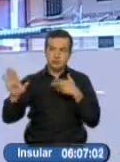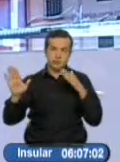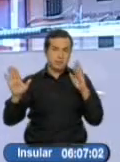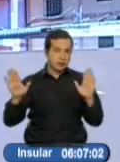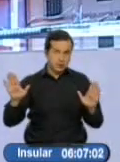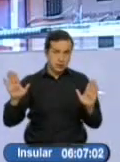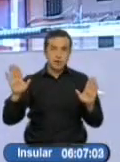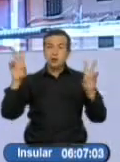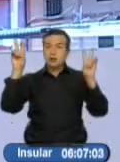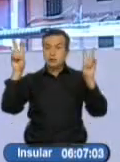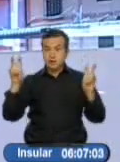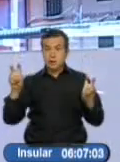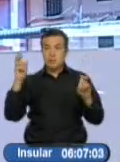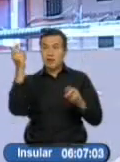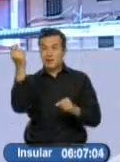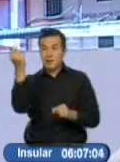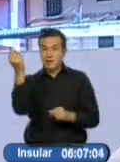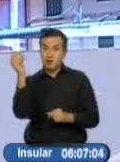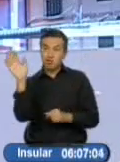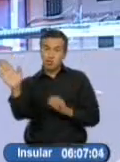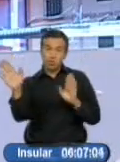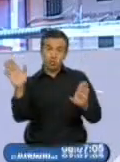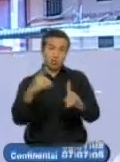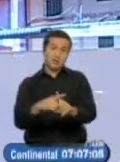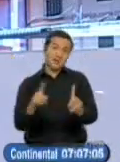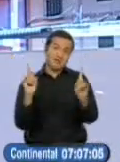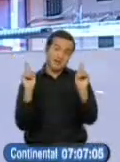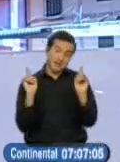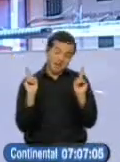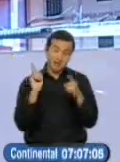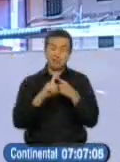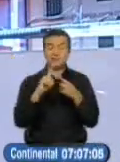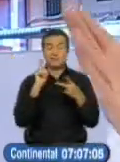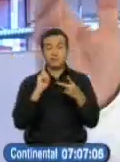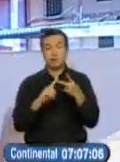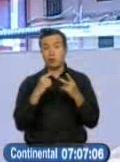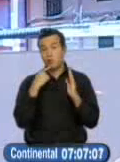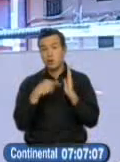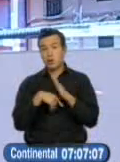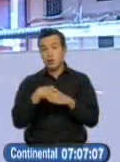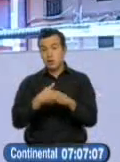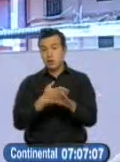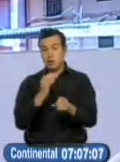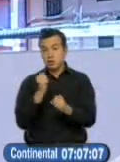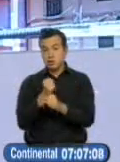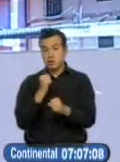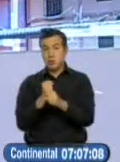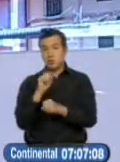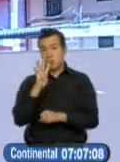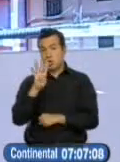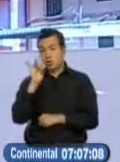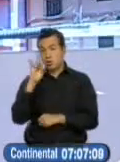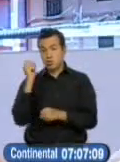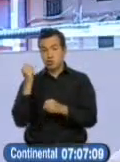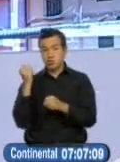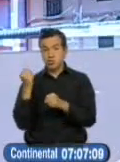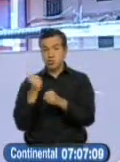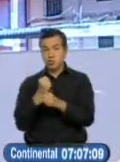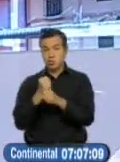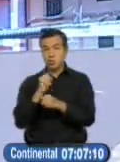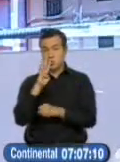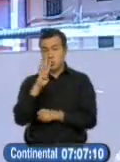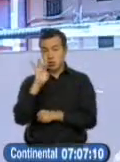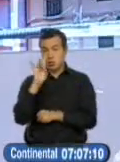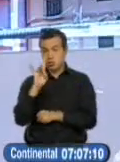importantes. El tema tipo de cambio, evidentemente, pero además, por ejemplo, la jornada laboral, ellos trabajan 48 horas, nosotros trabajamos